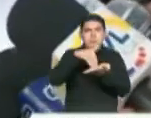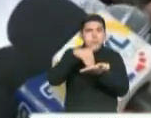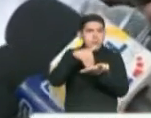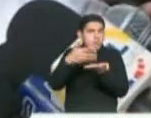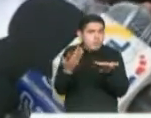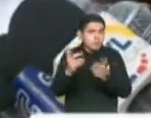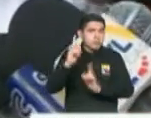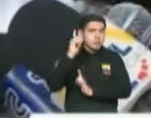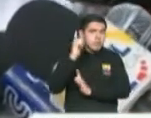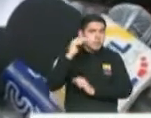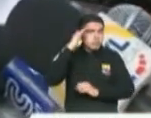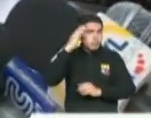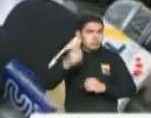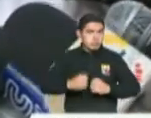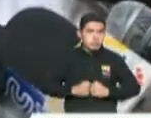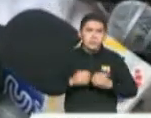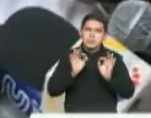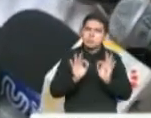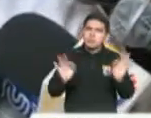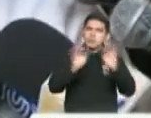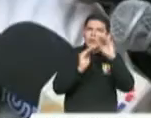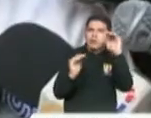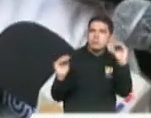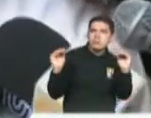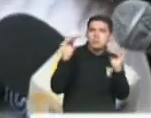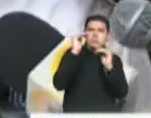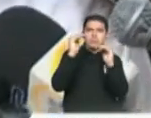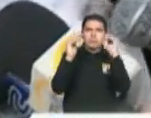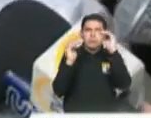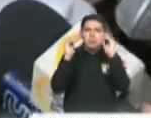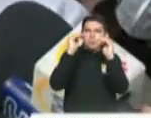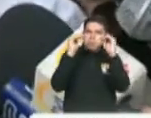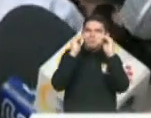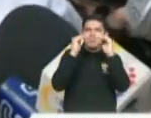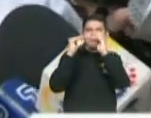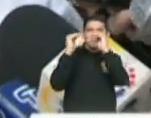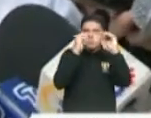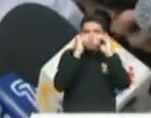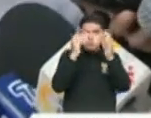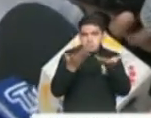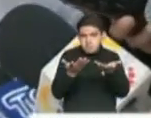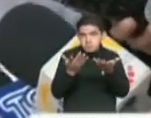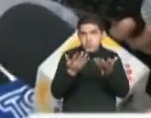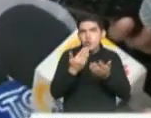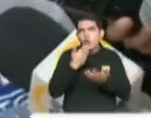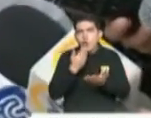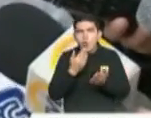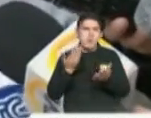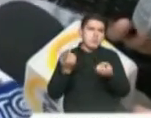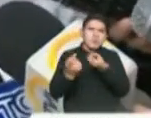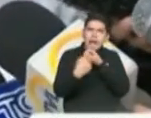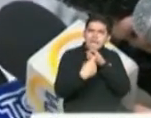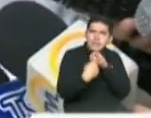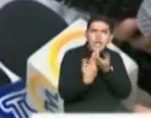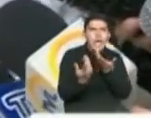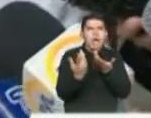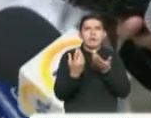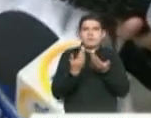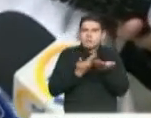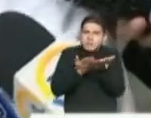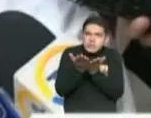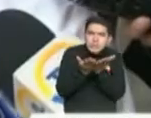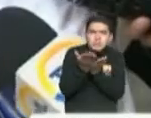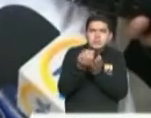un nivel de equiparación adecuada entre los beneficios entre las prestaciones que tienen los